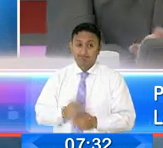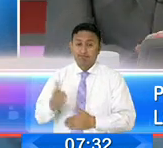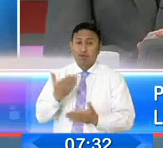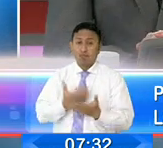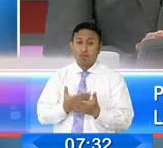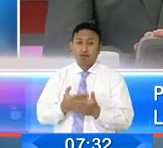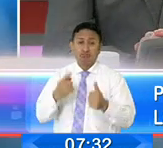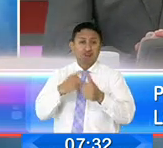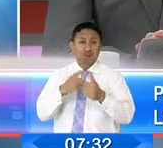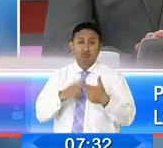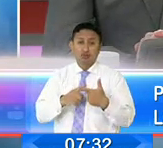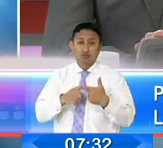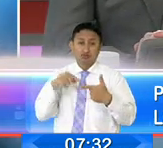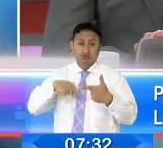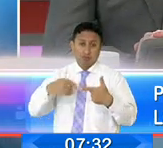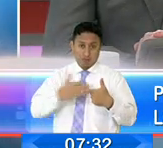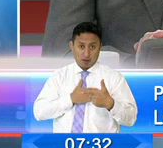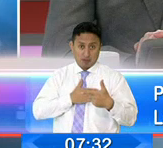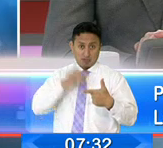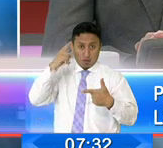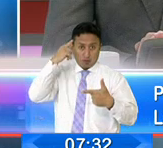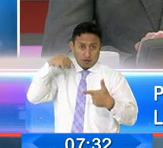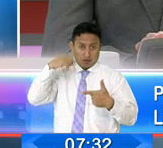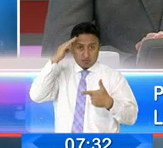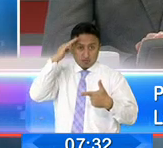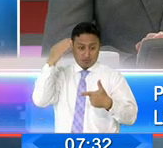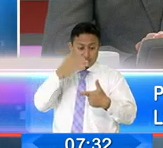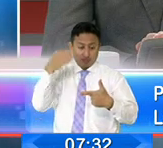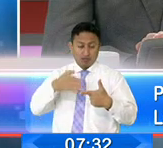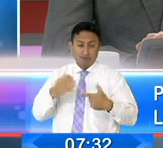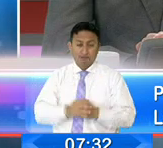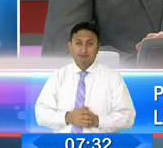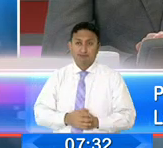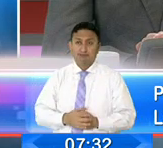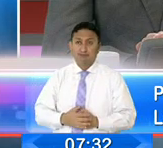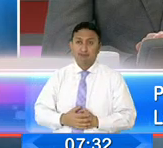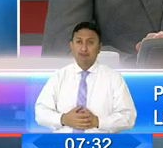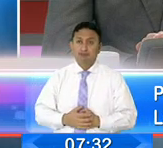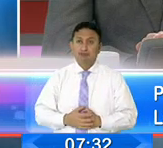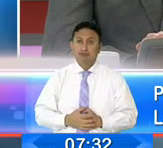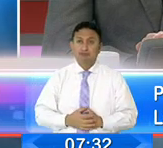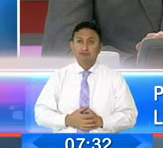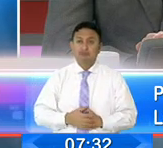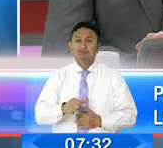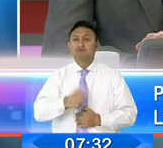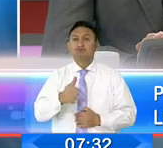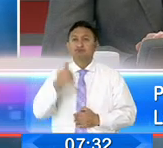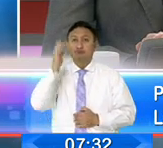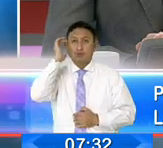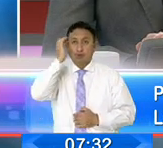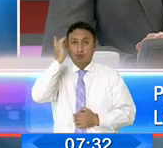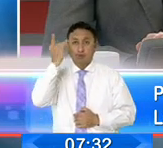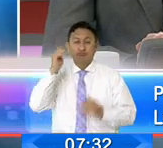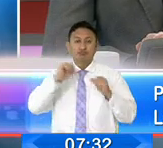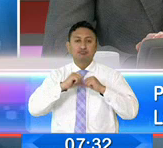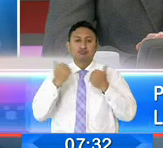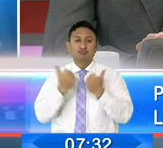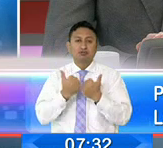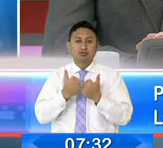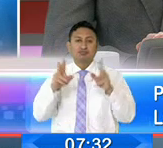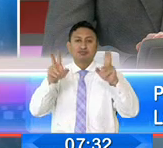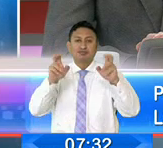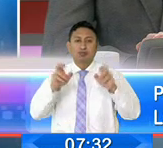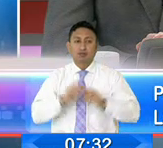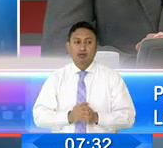muy puntuales y que serían prioridades dentro de mi gobierno de llegar a Carondelet. Otra preocupación, asambleísta, es el